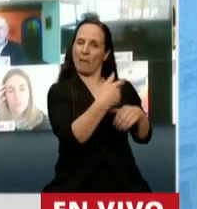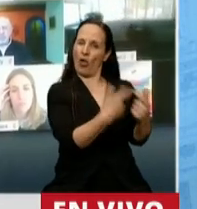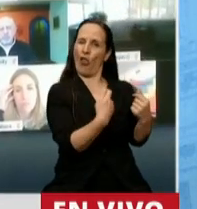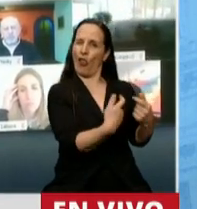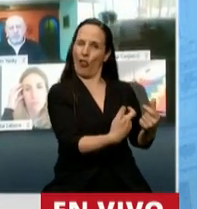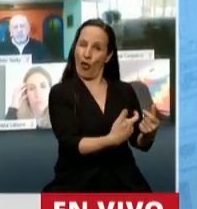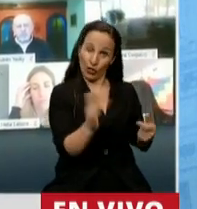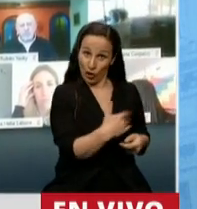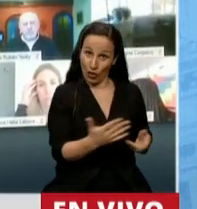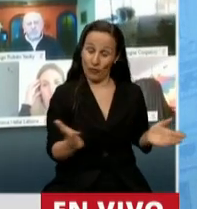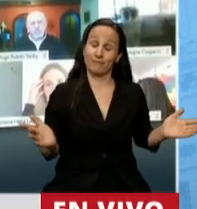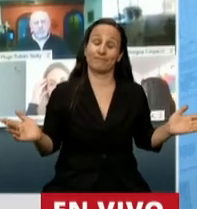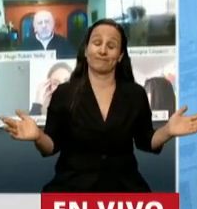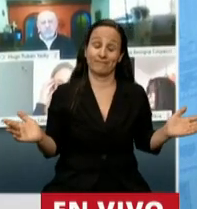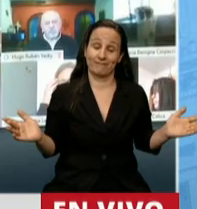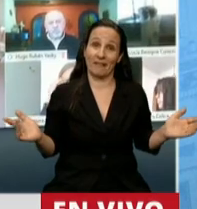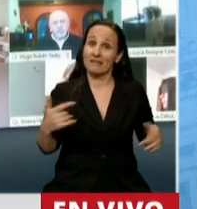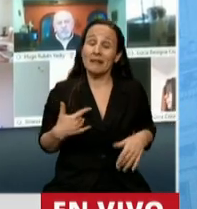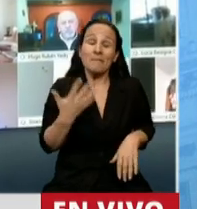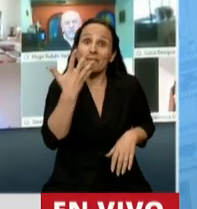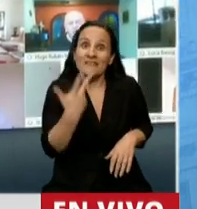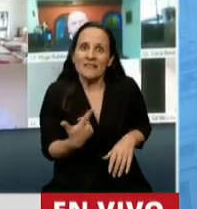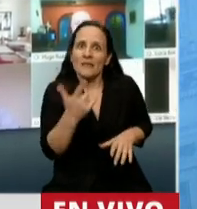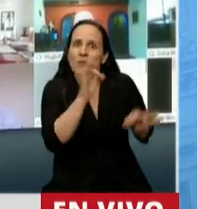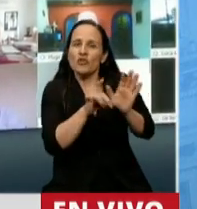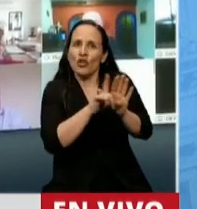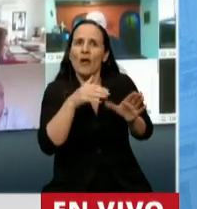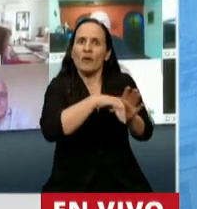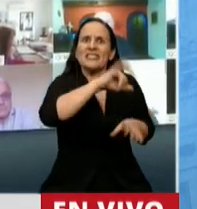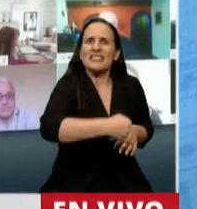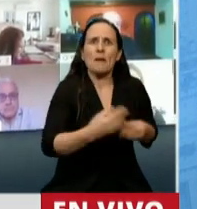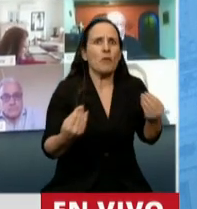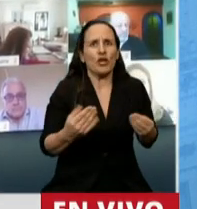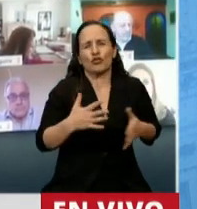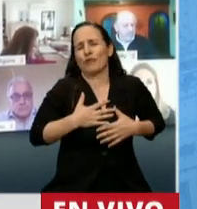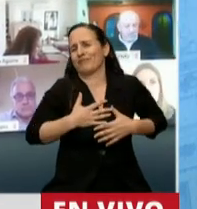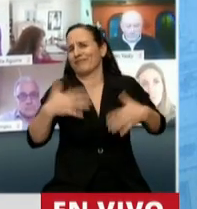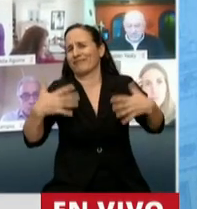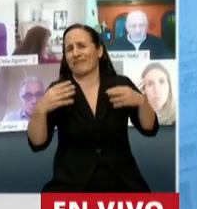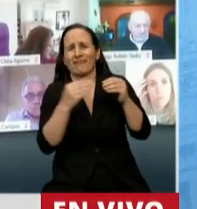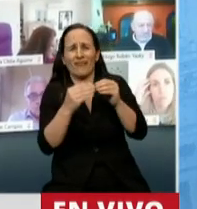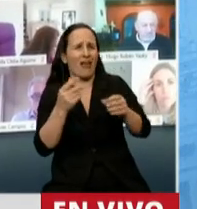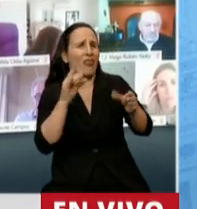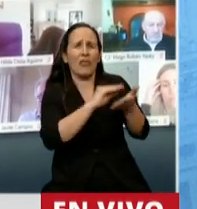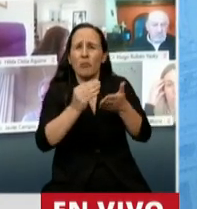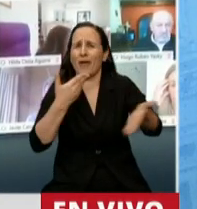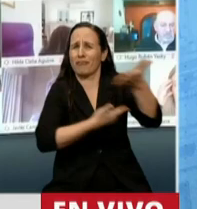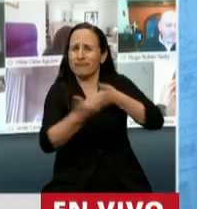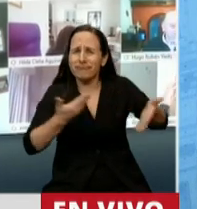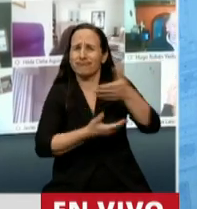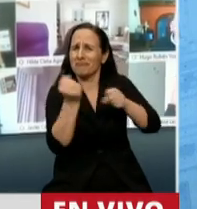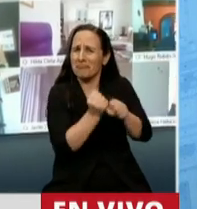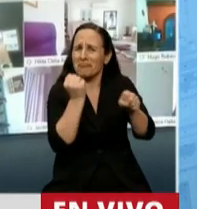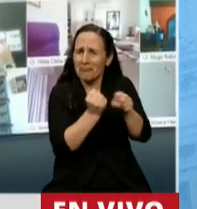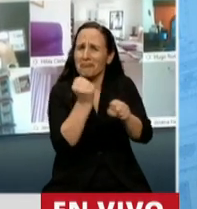este es un tema en el que le juro que me encantaría acompañarlo porque tengo un montón de amigos no estaba trabajando con un montón de diputados y otros bloques